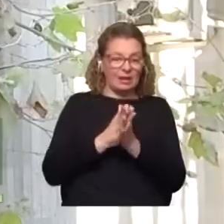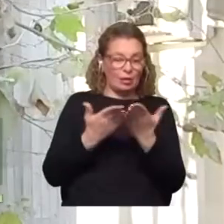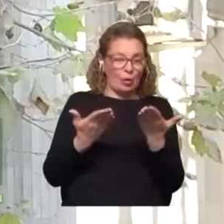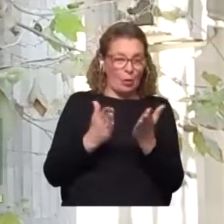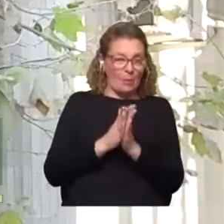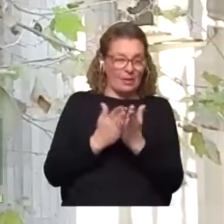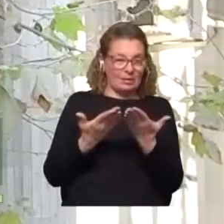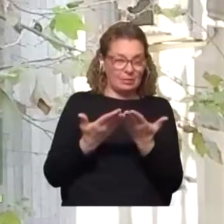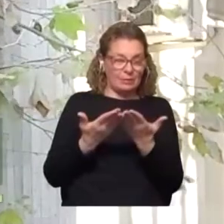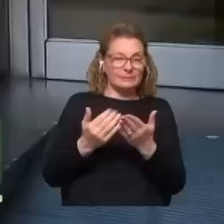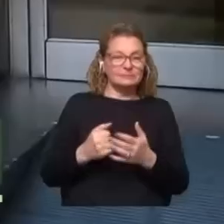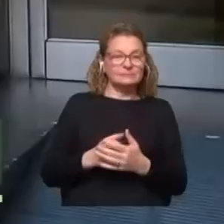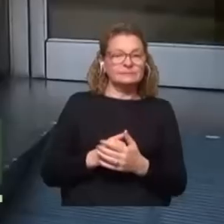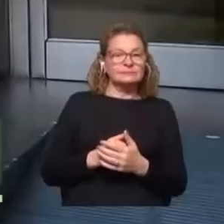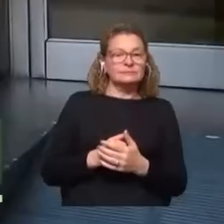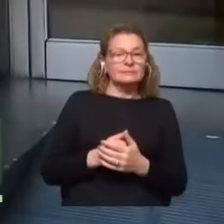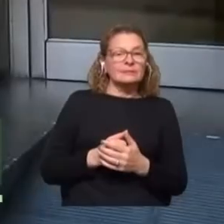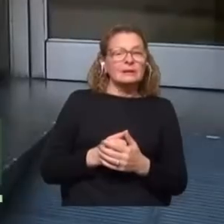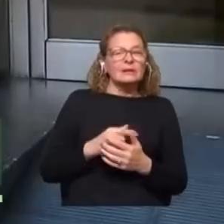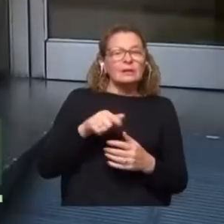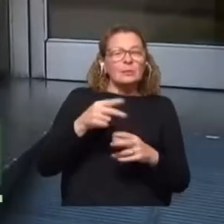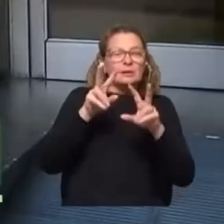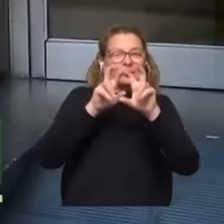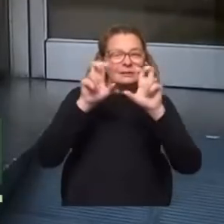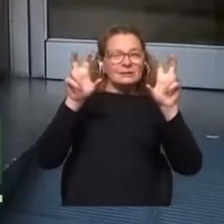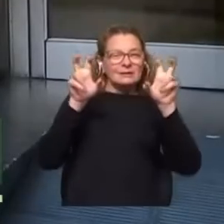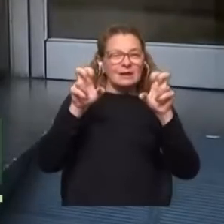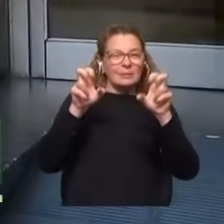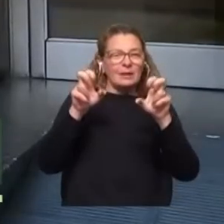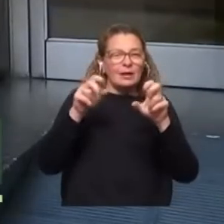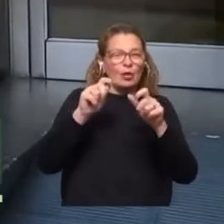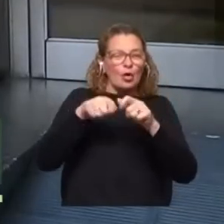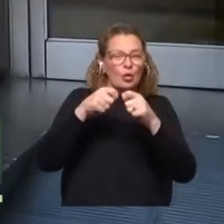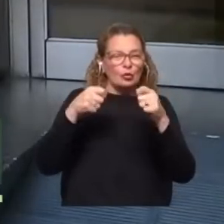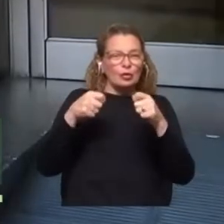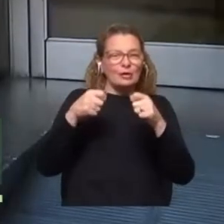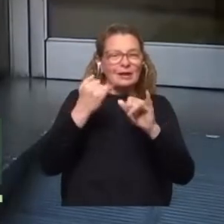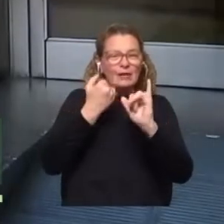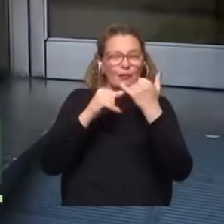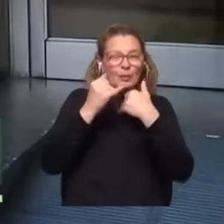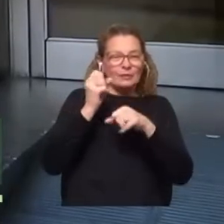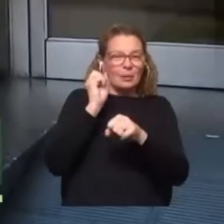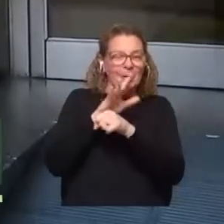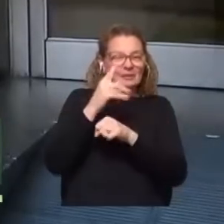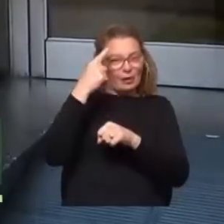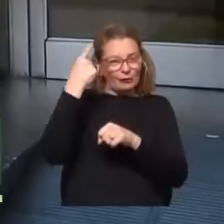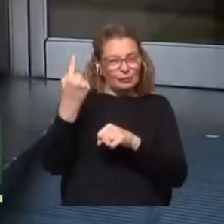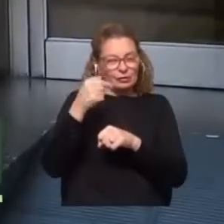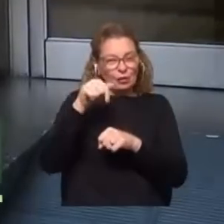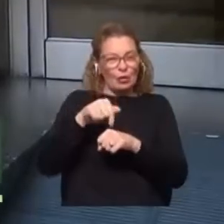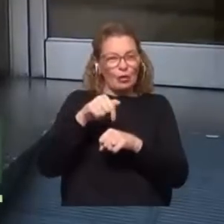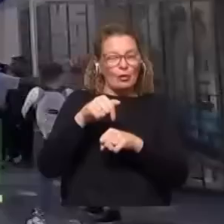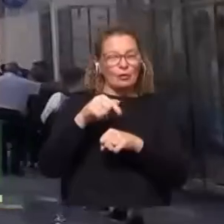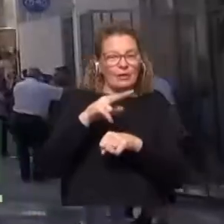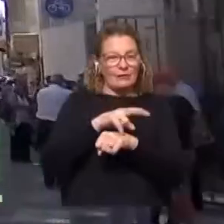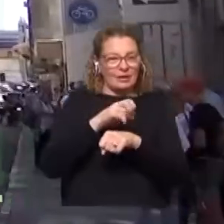en poder del fiscal Machado en el capítulo titulado y conclusiones del informe enviado bustillo y hoy en poder